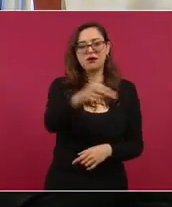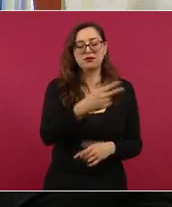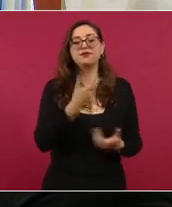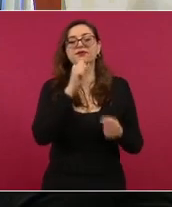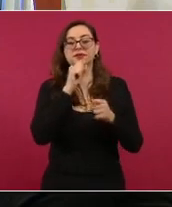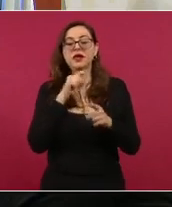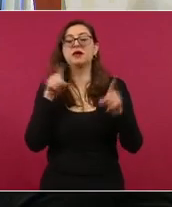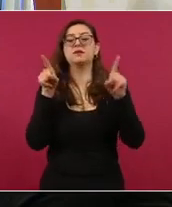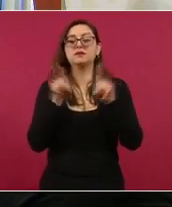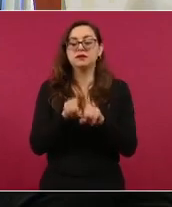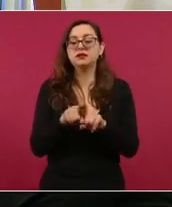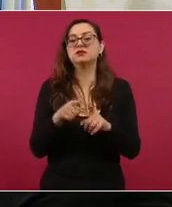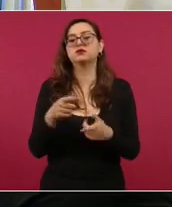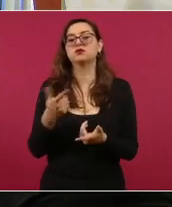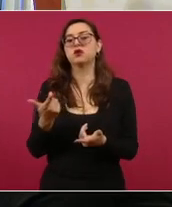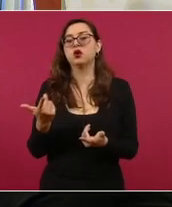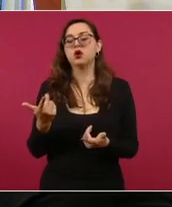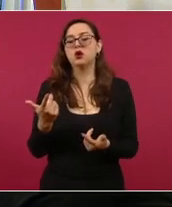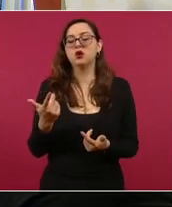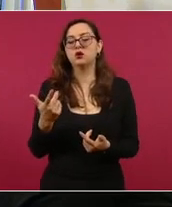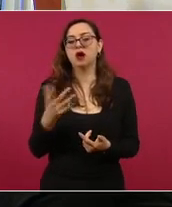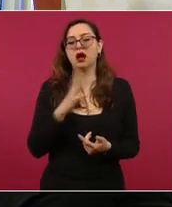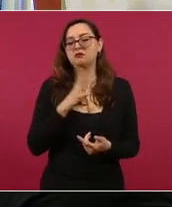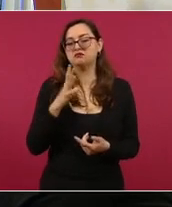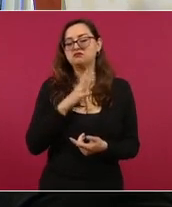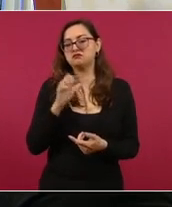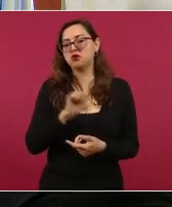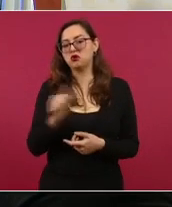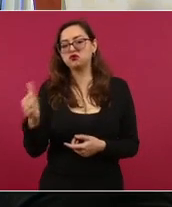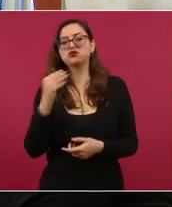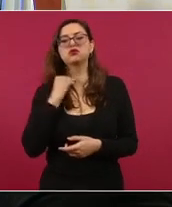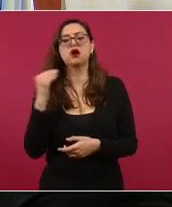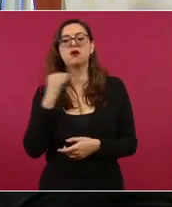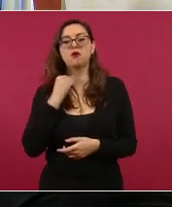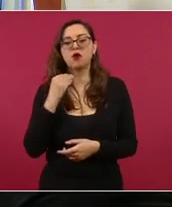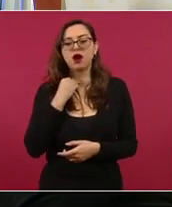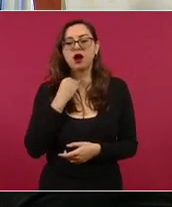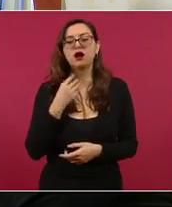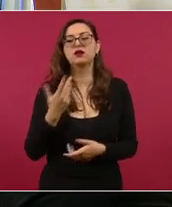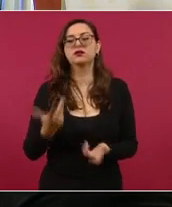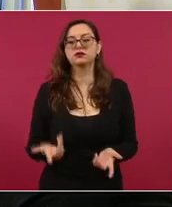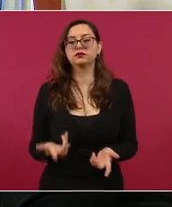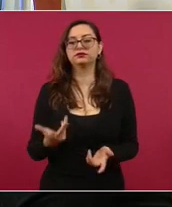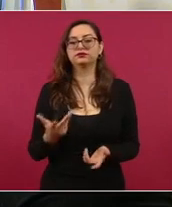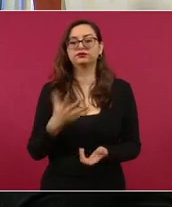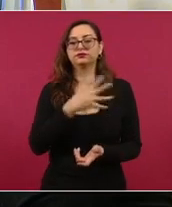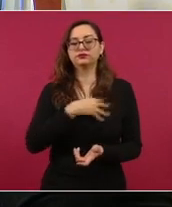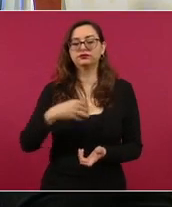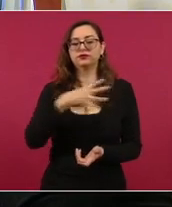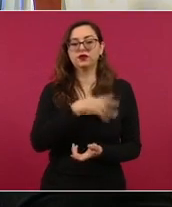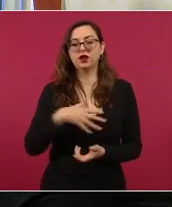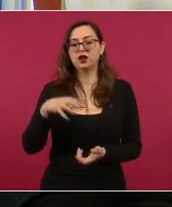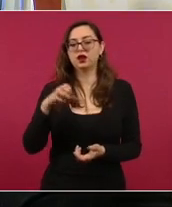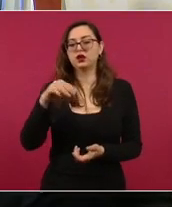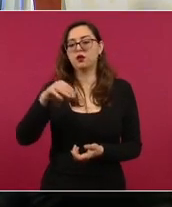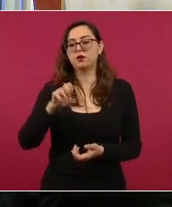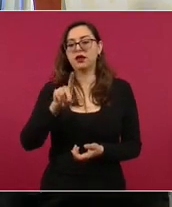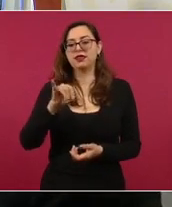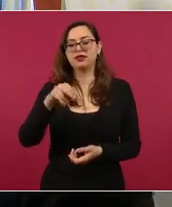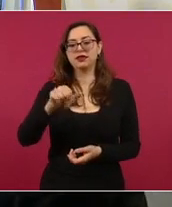del abogado, también Eduardo Medina, hijo de Eduardo Medina Mora, Raúl Medina